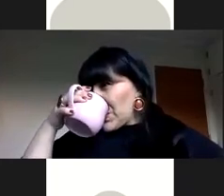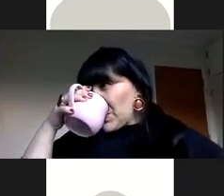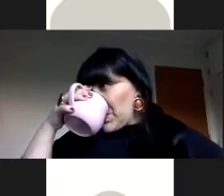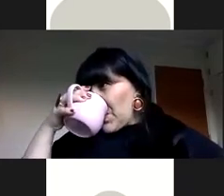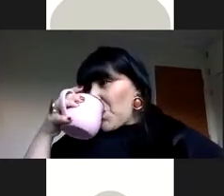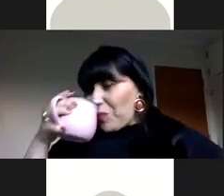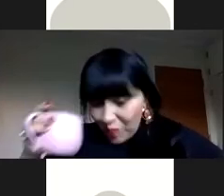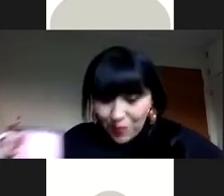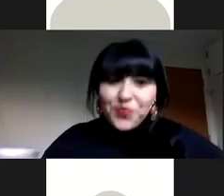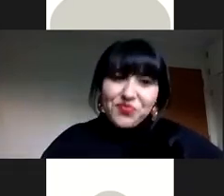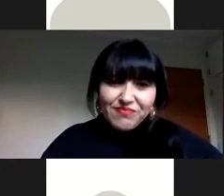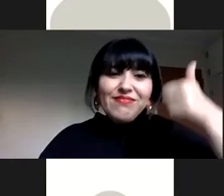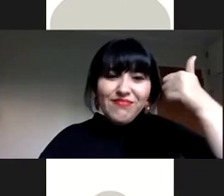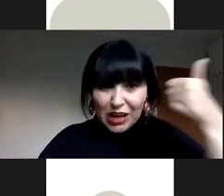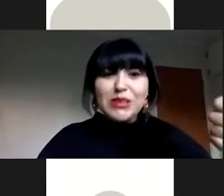cultivo nacional.